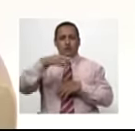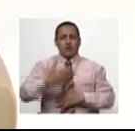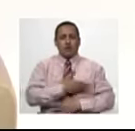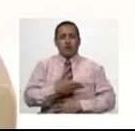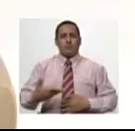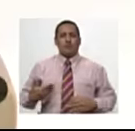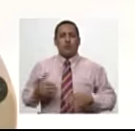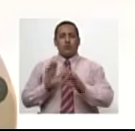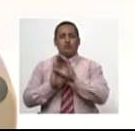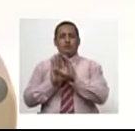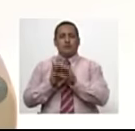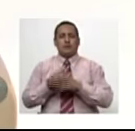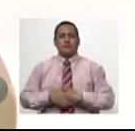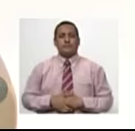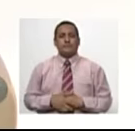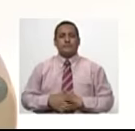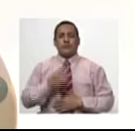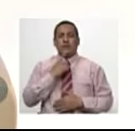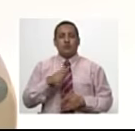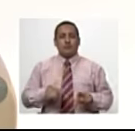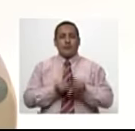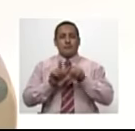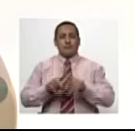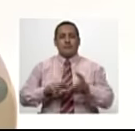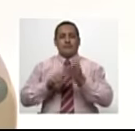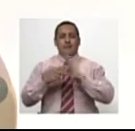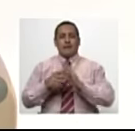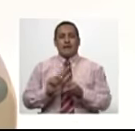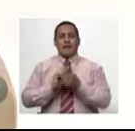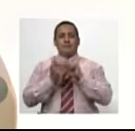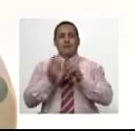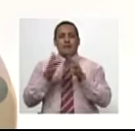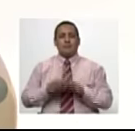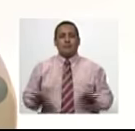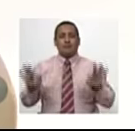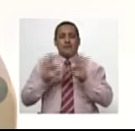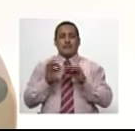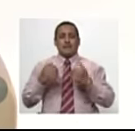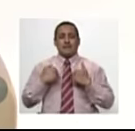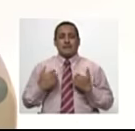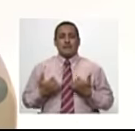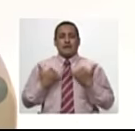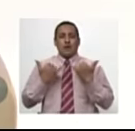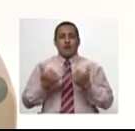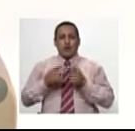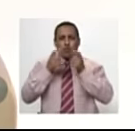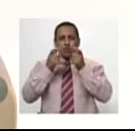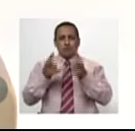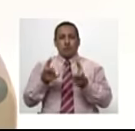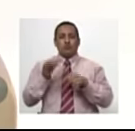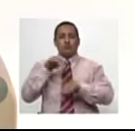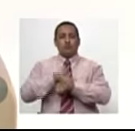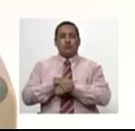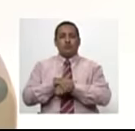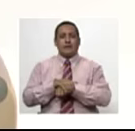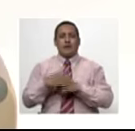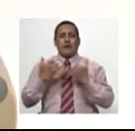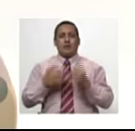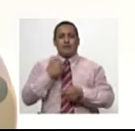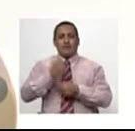Estado Constitucional, ¿no? ¿Ya? Entonces, tratando de relevar la importancia que tiene el control sobre